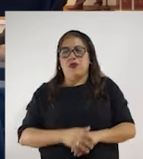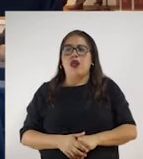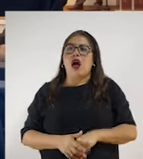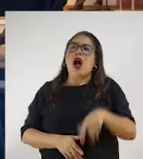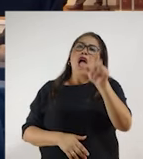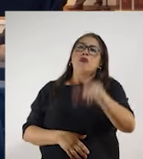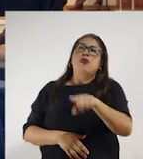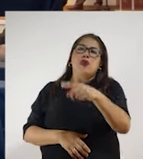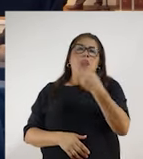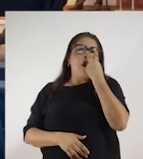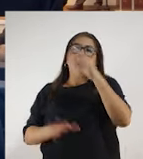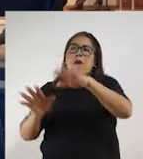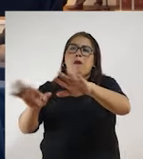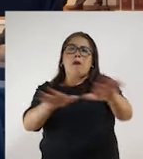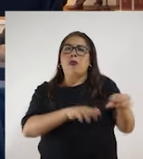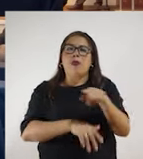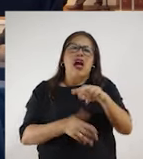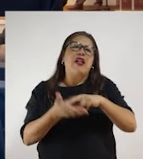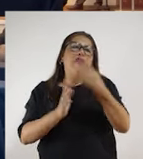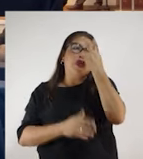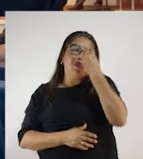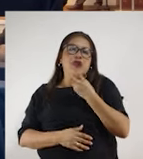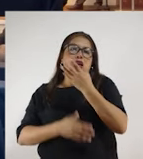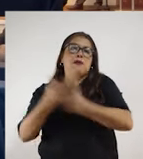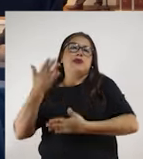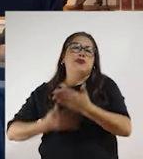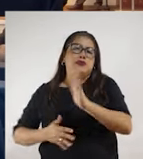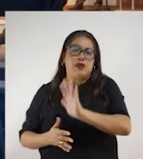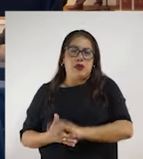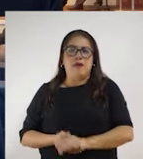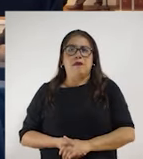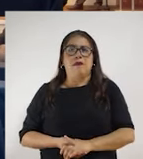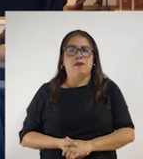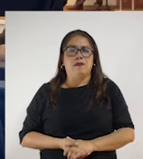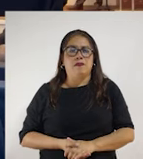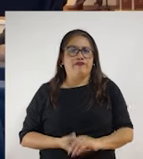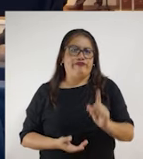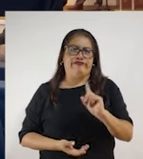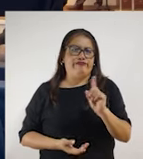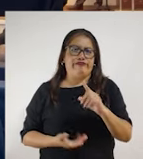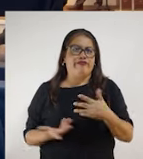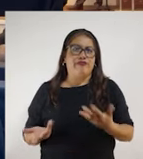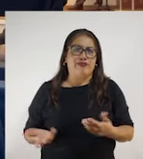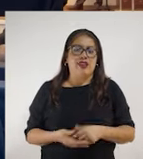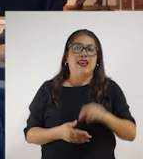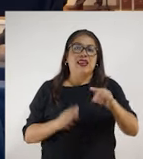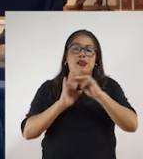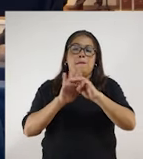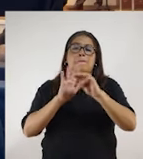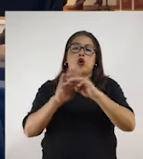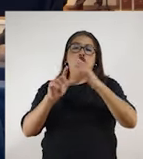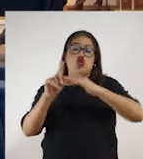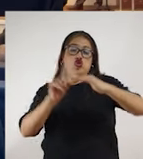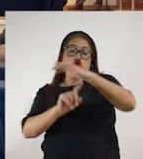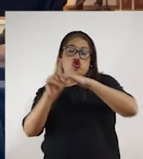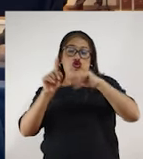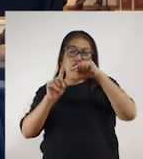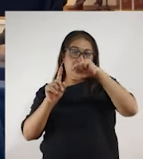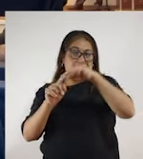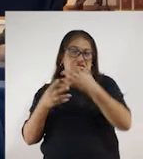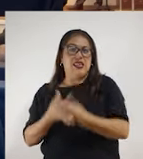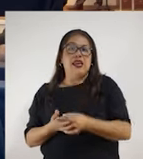una persona que no ve, ceguera, persona con discapacidad. Pero no. El modelo social